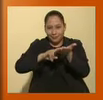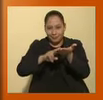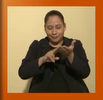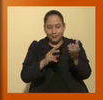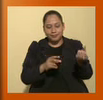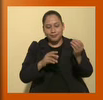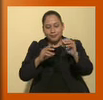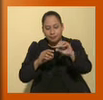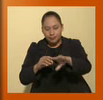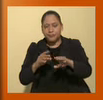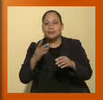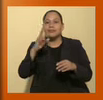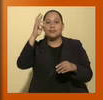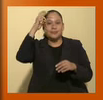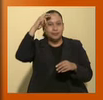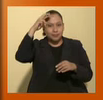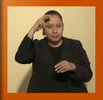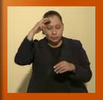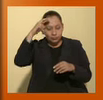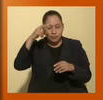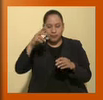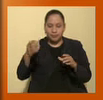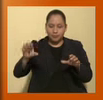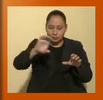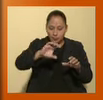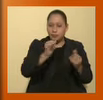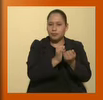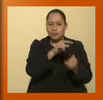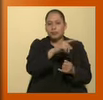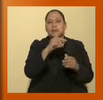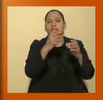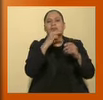agregar zanahorias. Estas están crudas y el pimiento también.